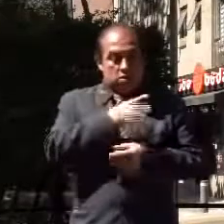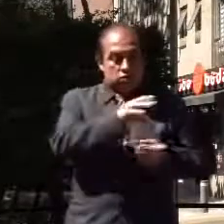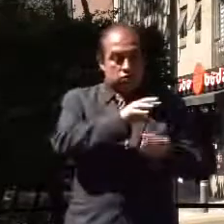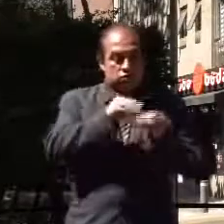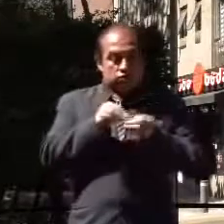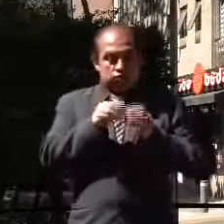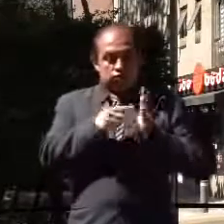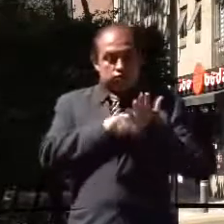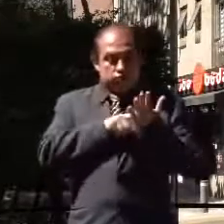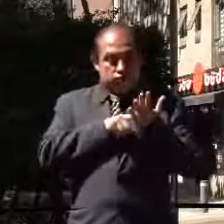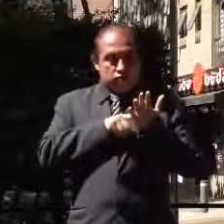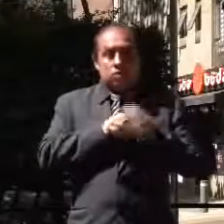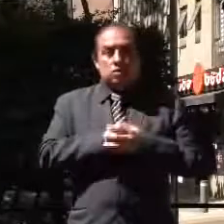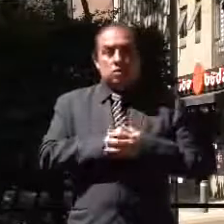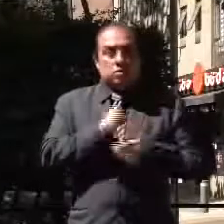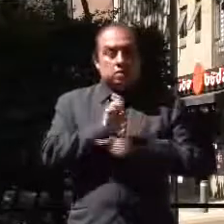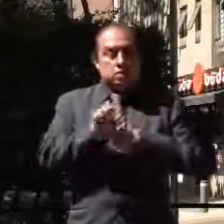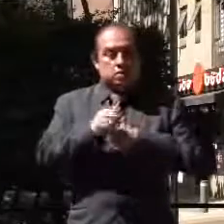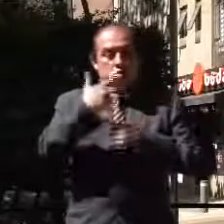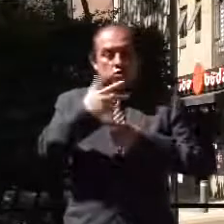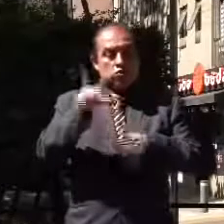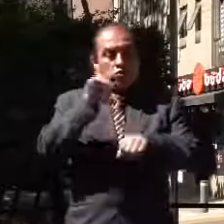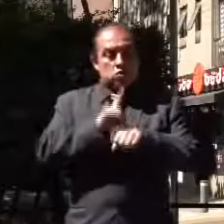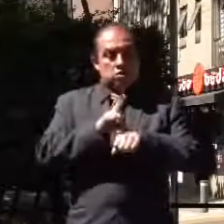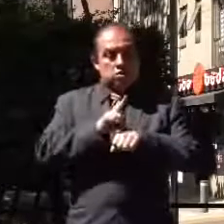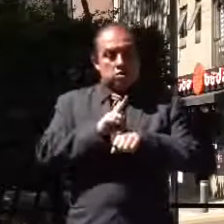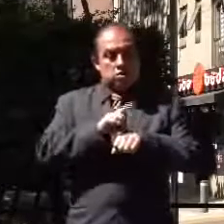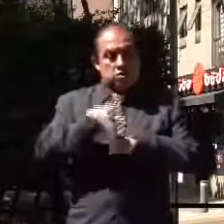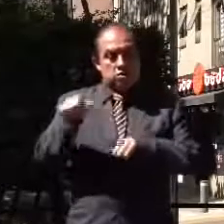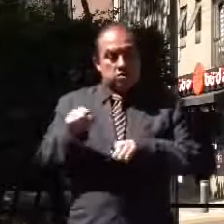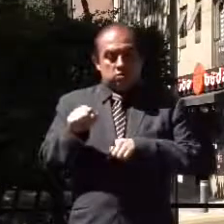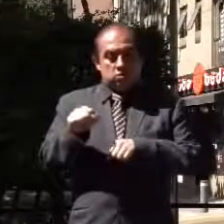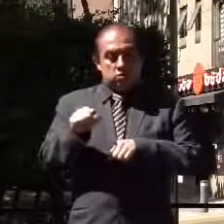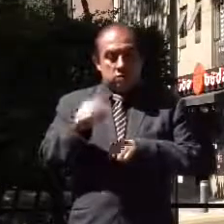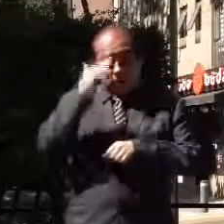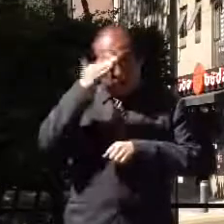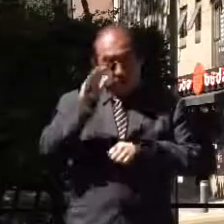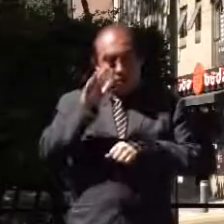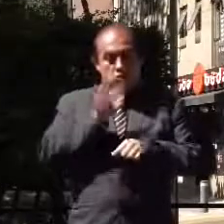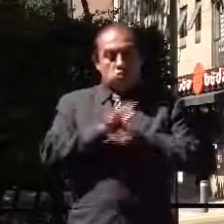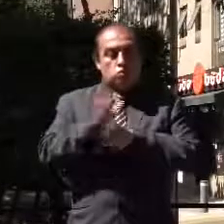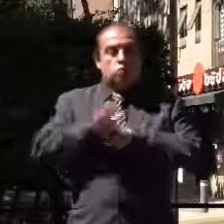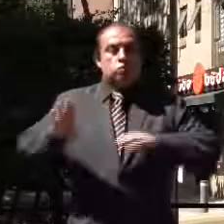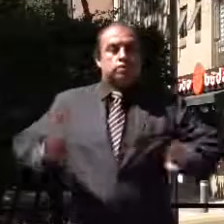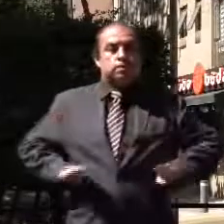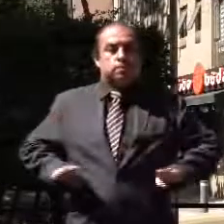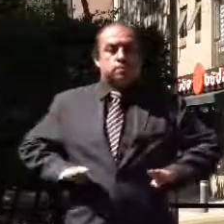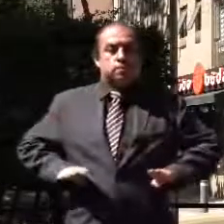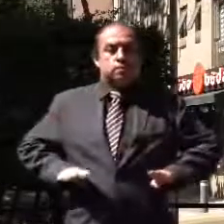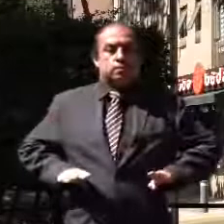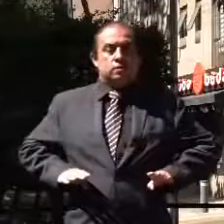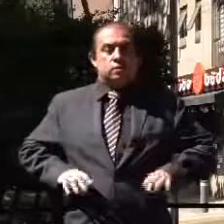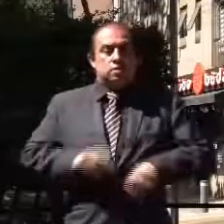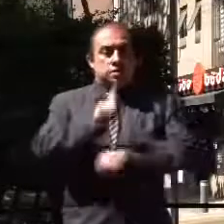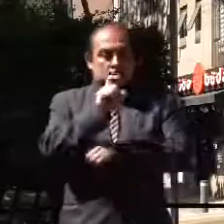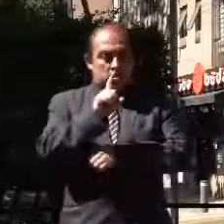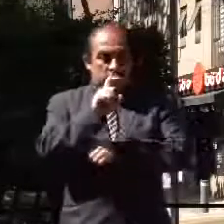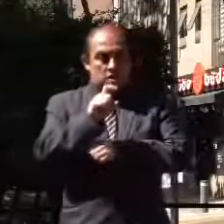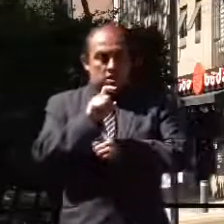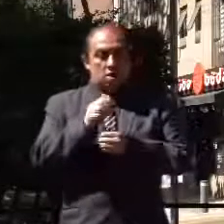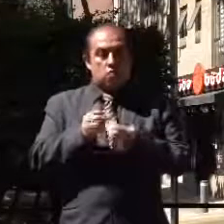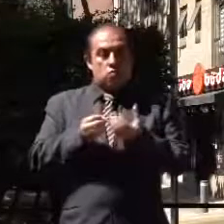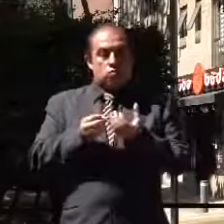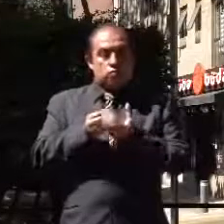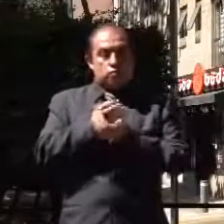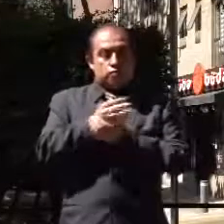y entonces unos 8 días después saber cuáles eran las características del agua que estaba pasando